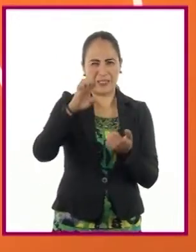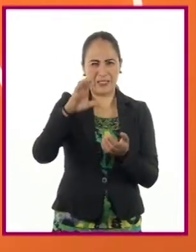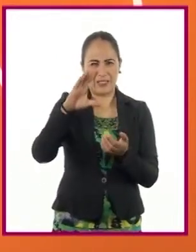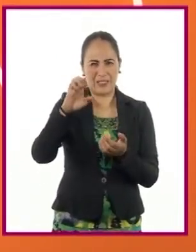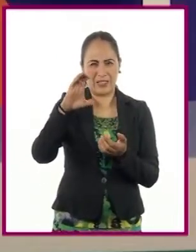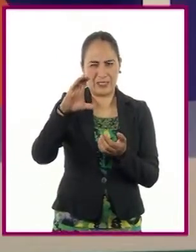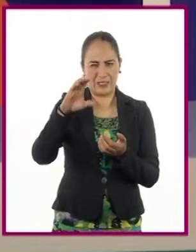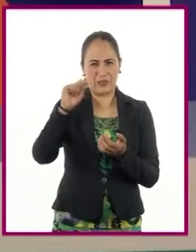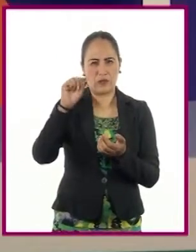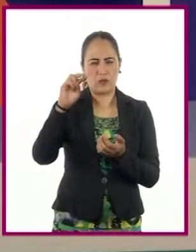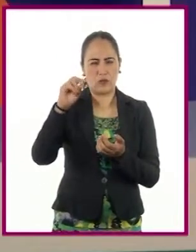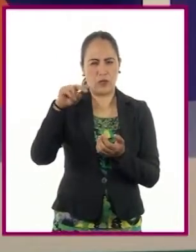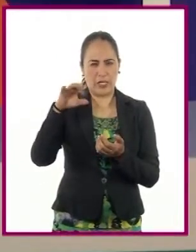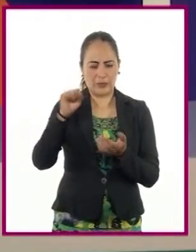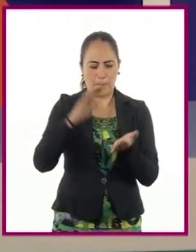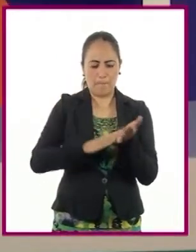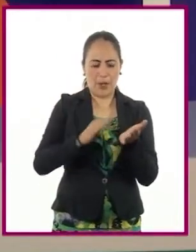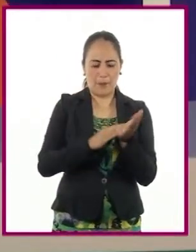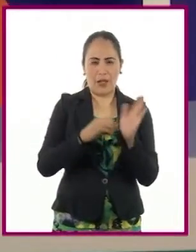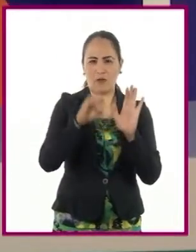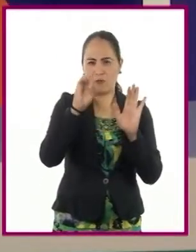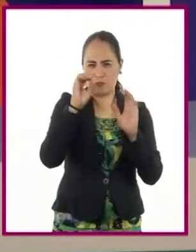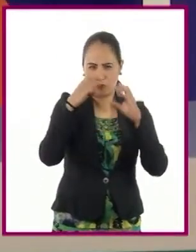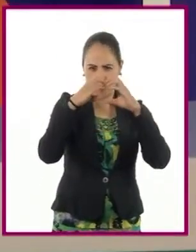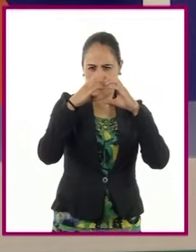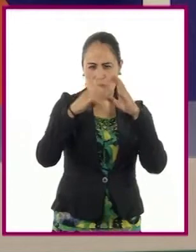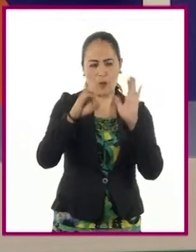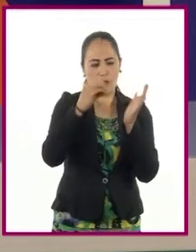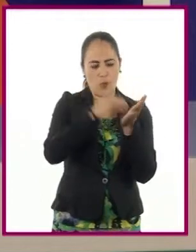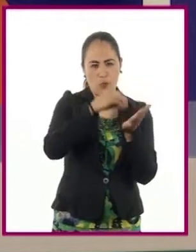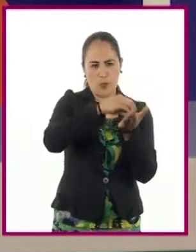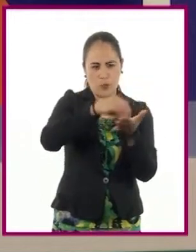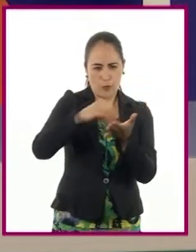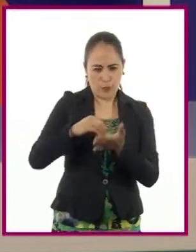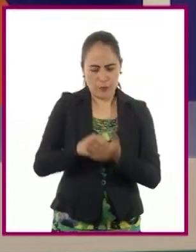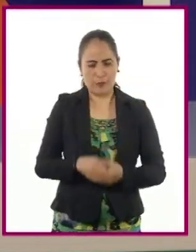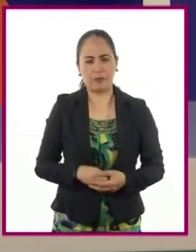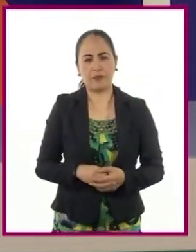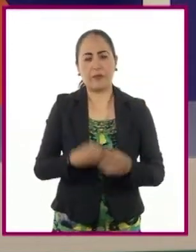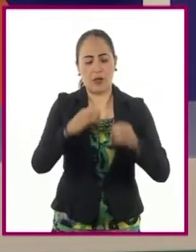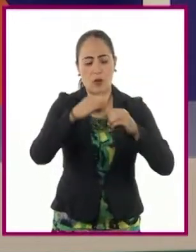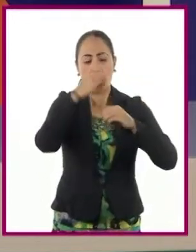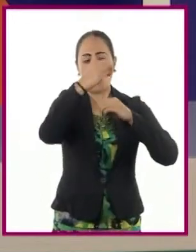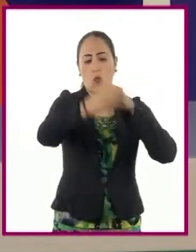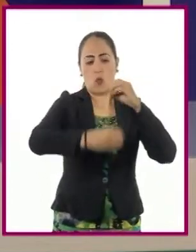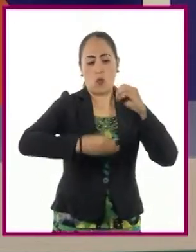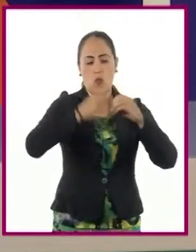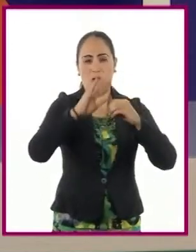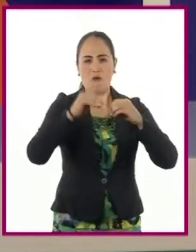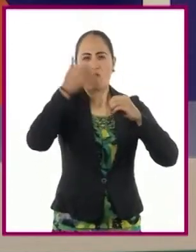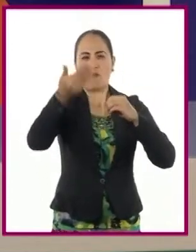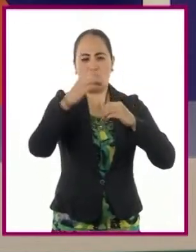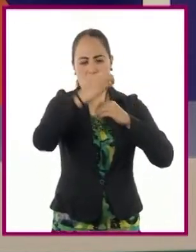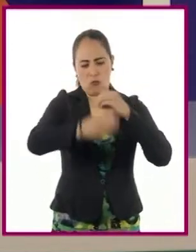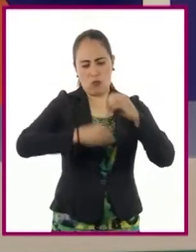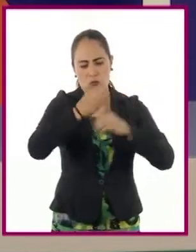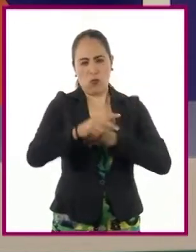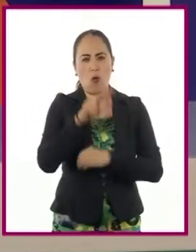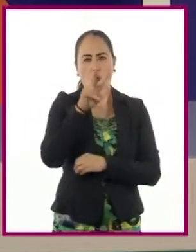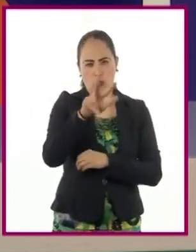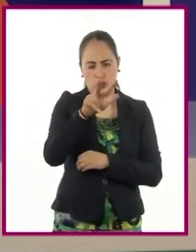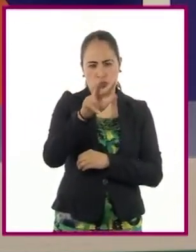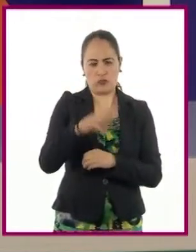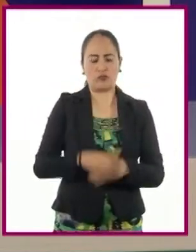círculos de papel. Supongamos que en la órbita más externa se tiene que completar 8 electrones de valencia, con el propósito de que